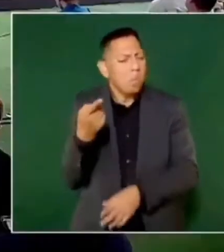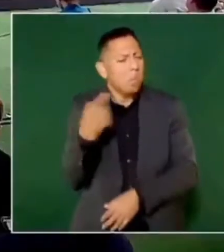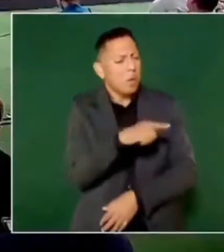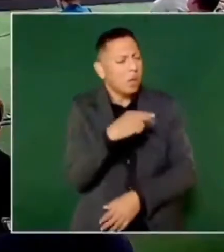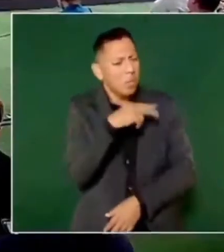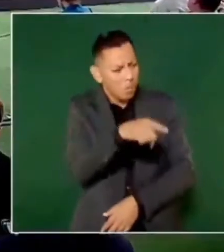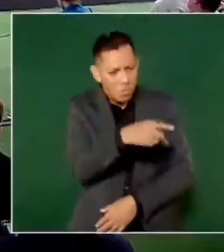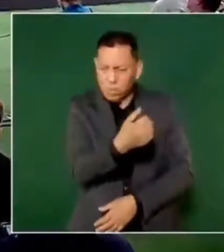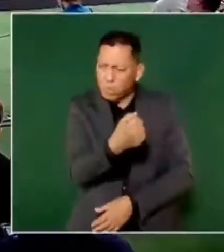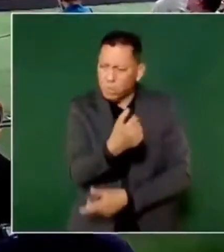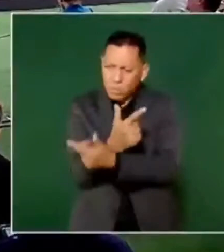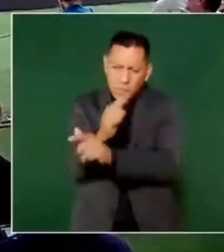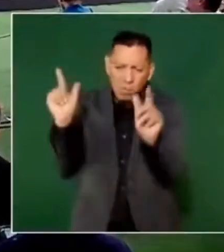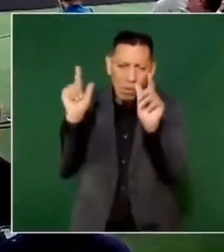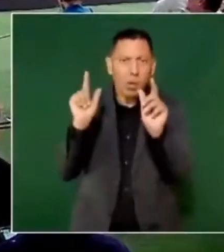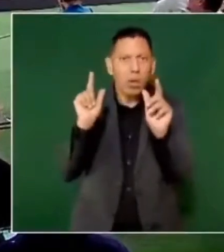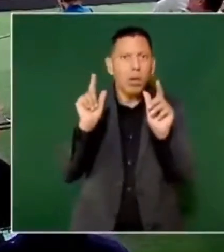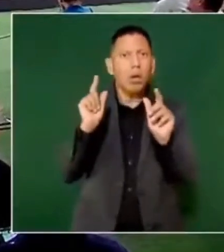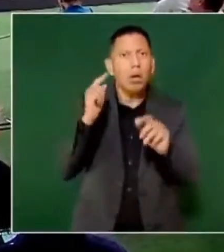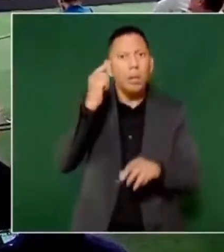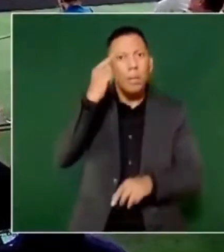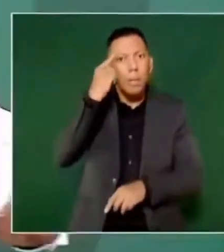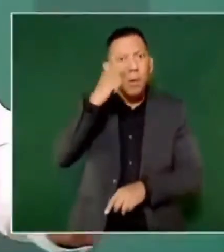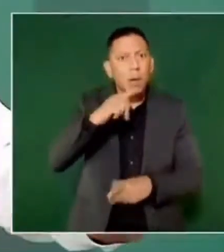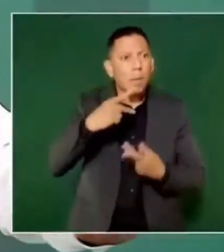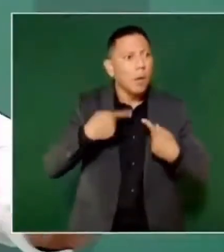para que no le dé tiempo a nadie